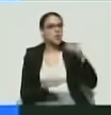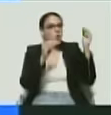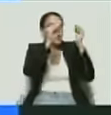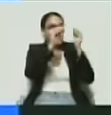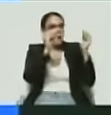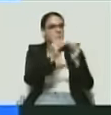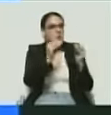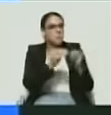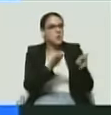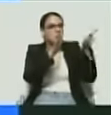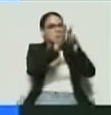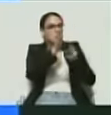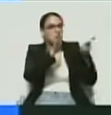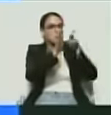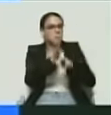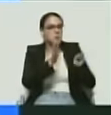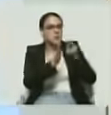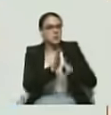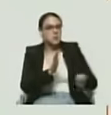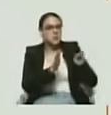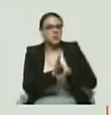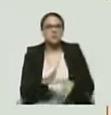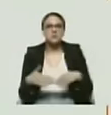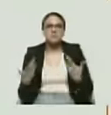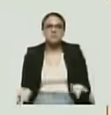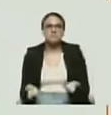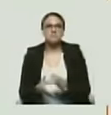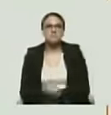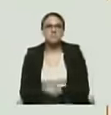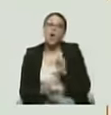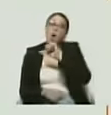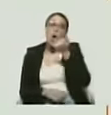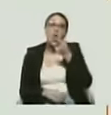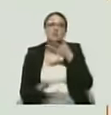Alberto News, fraude preelectoral masivo.